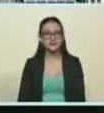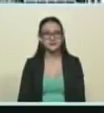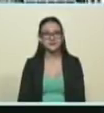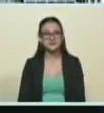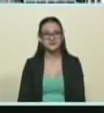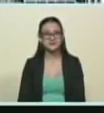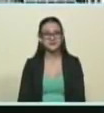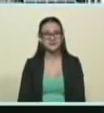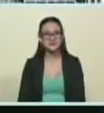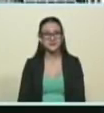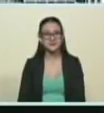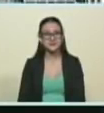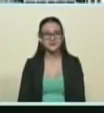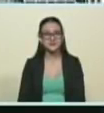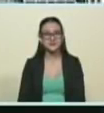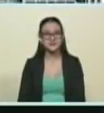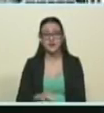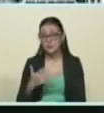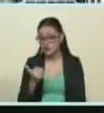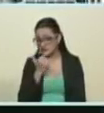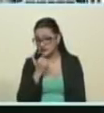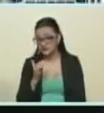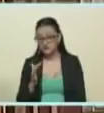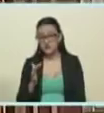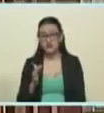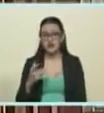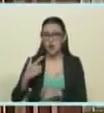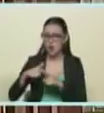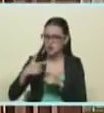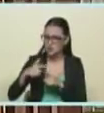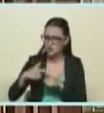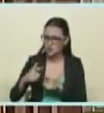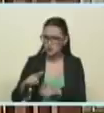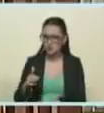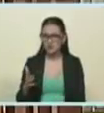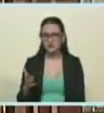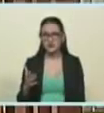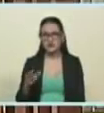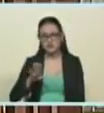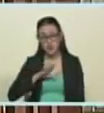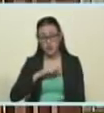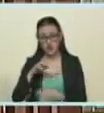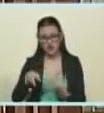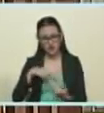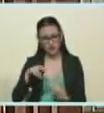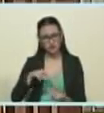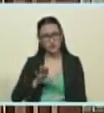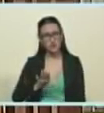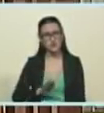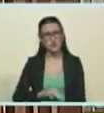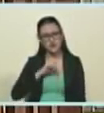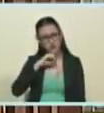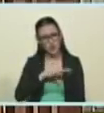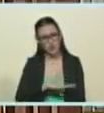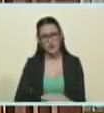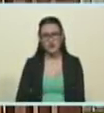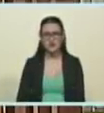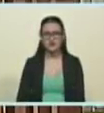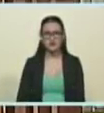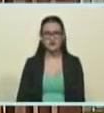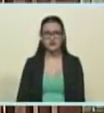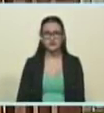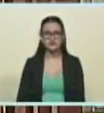Bueno, después pasó lo que pasó. El AD Ruiz Pineda, mártires de la revolución, Carnevale.